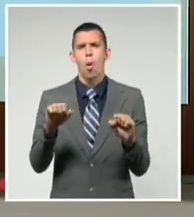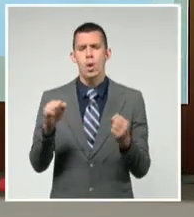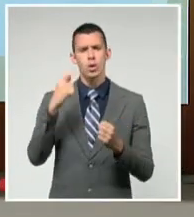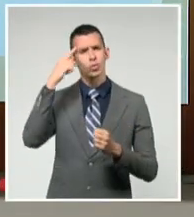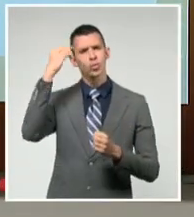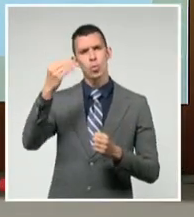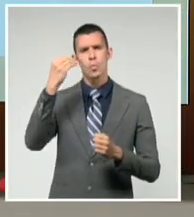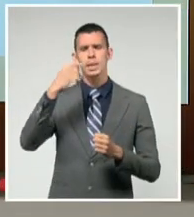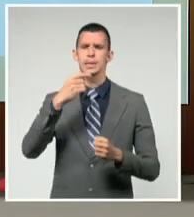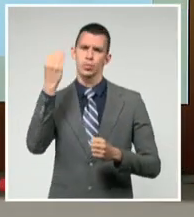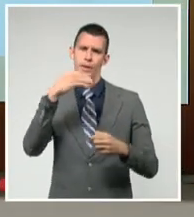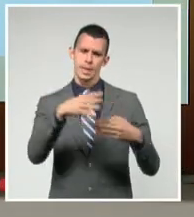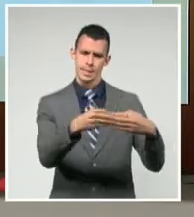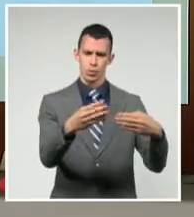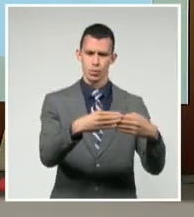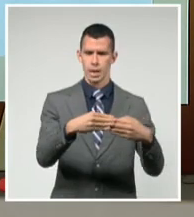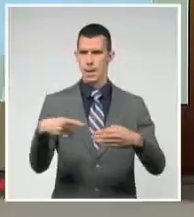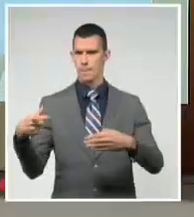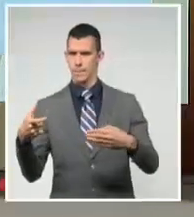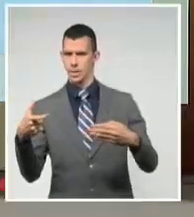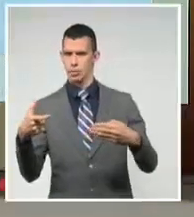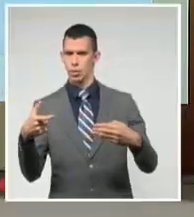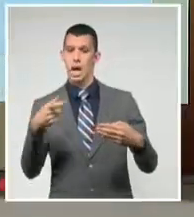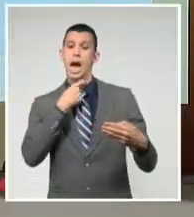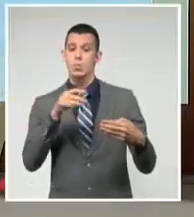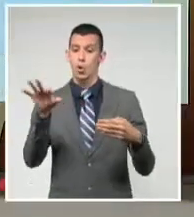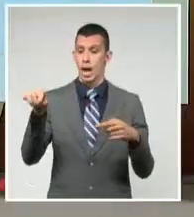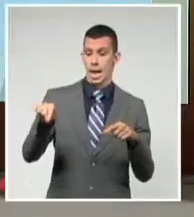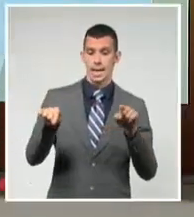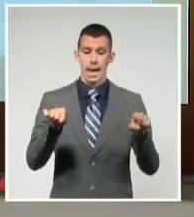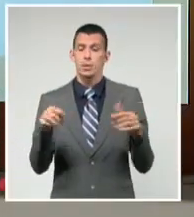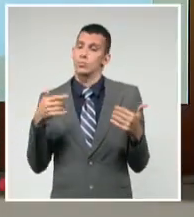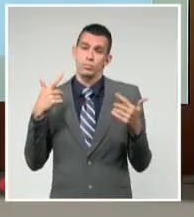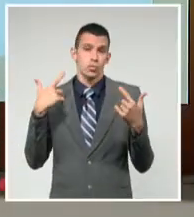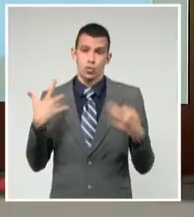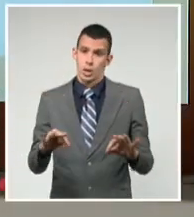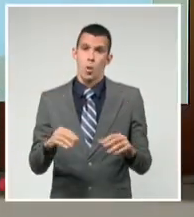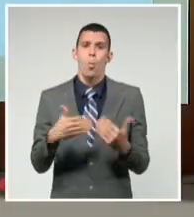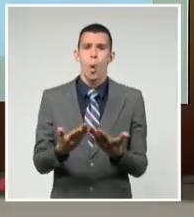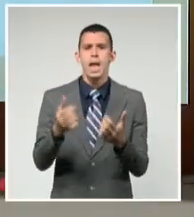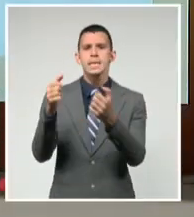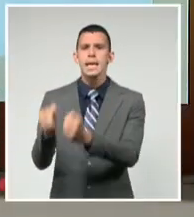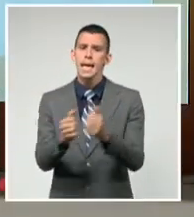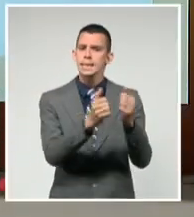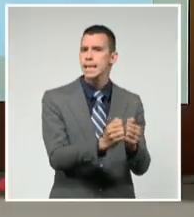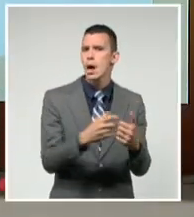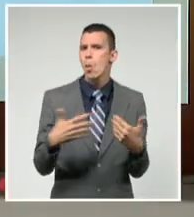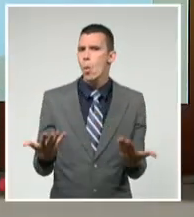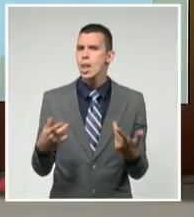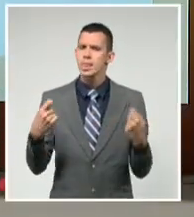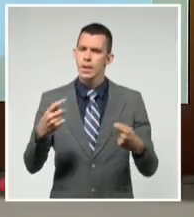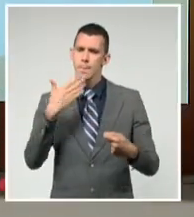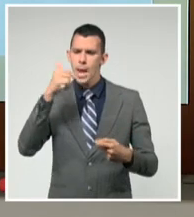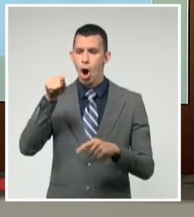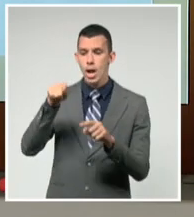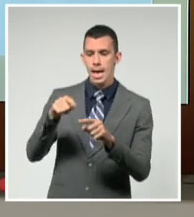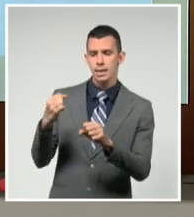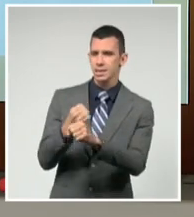requiere ajustes y le genera la infunde presión al sistema empresarial en la búsqueda de mayor eficiencia ahora bien